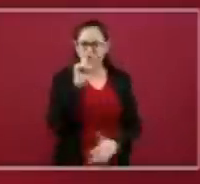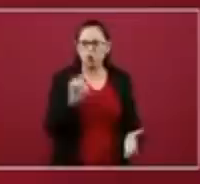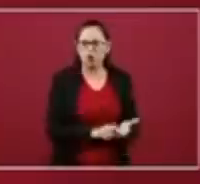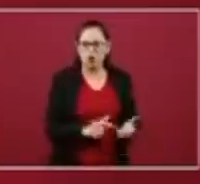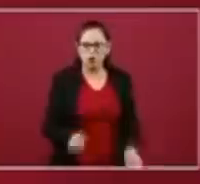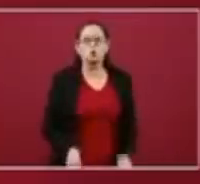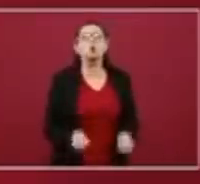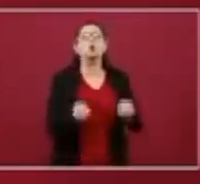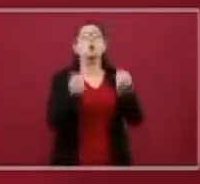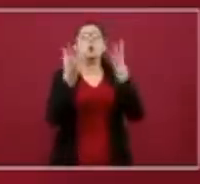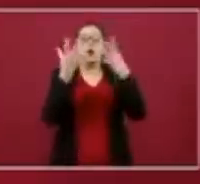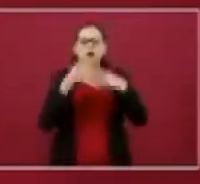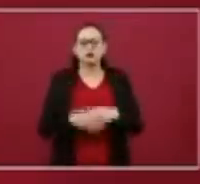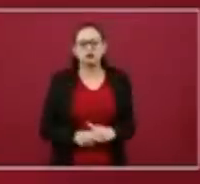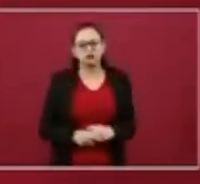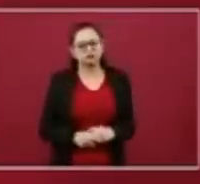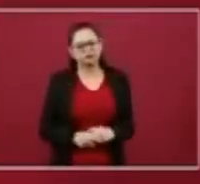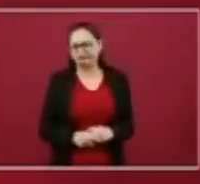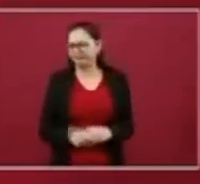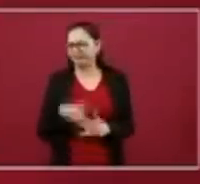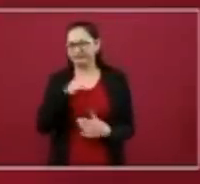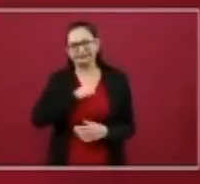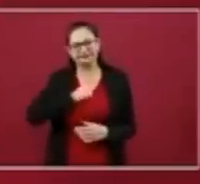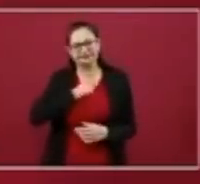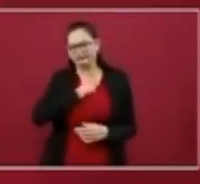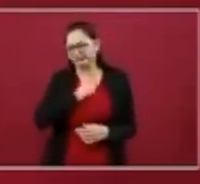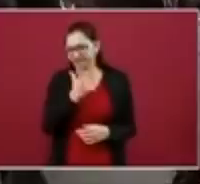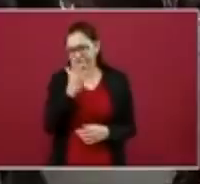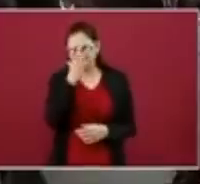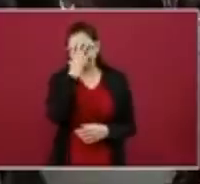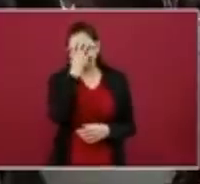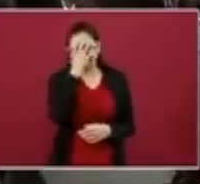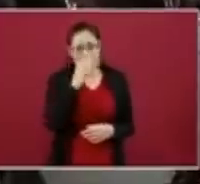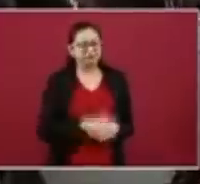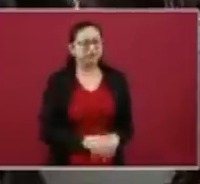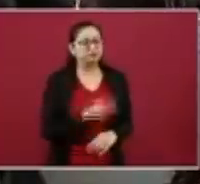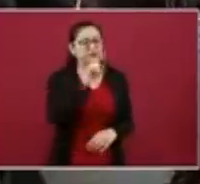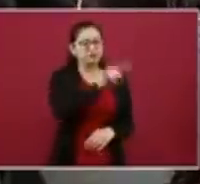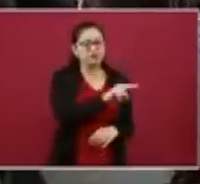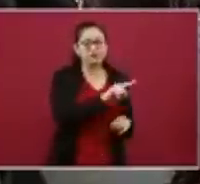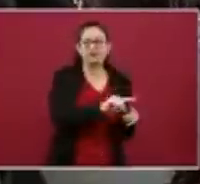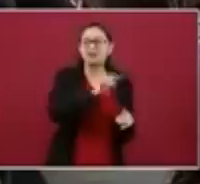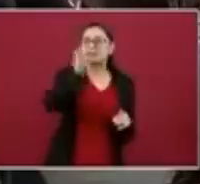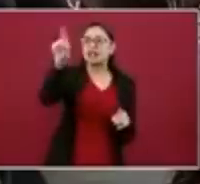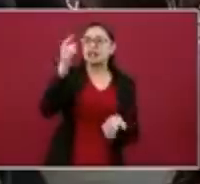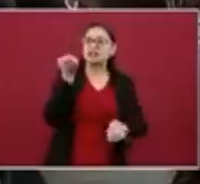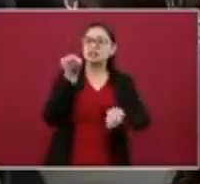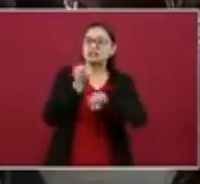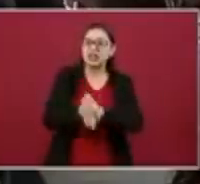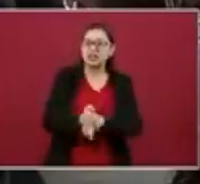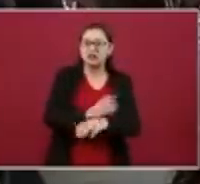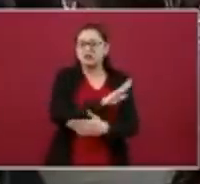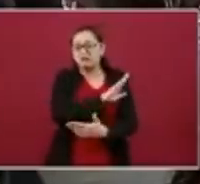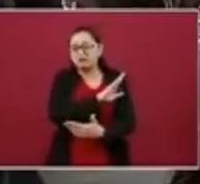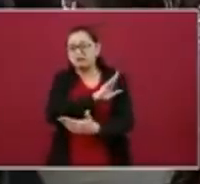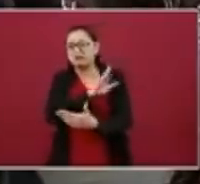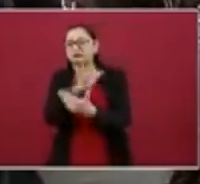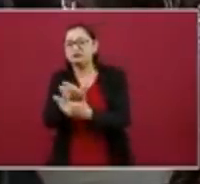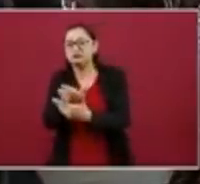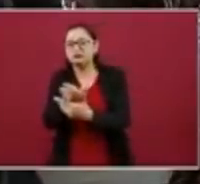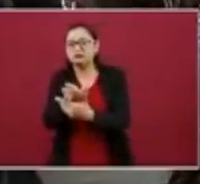lamentable, indigno, de que van a una misión, a un estado, y